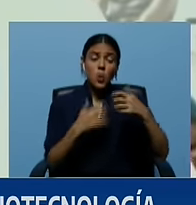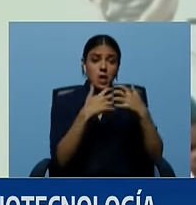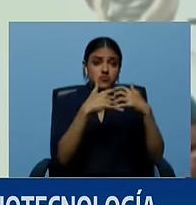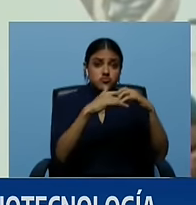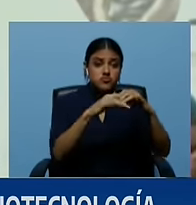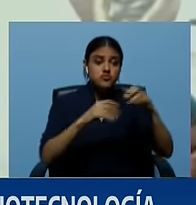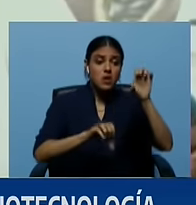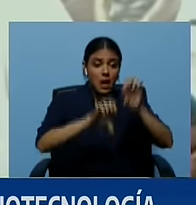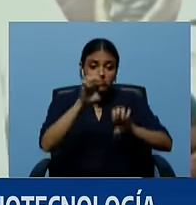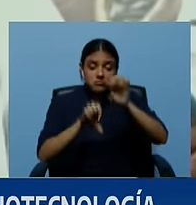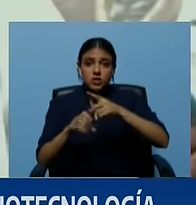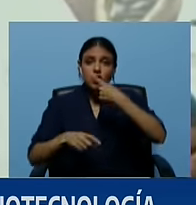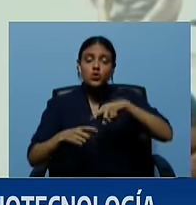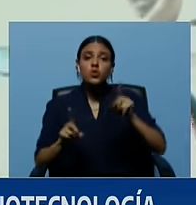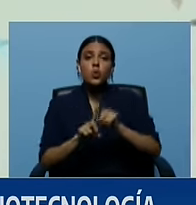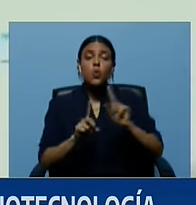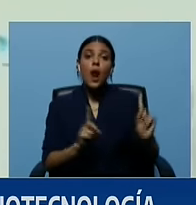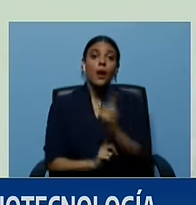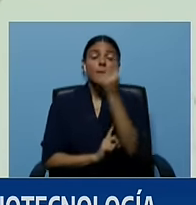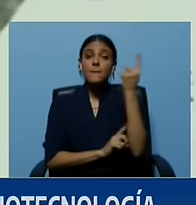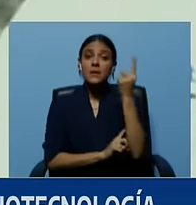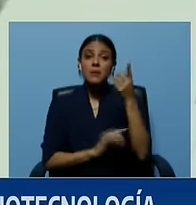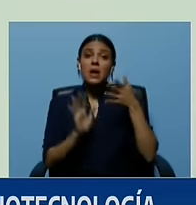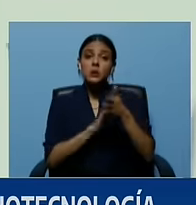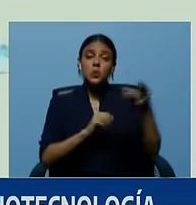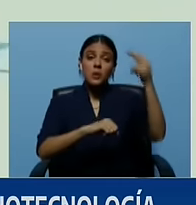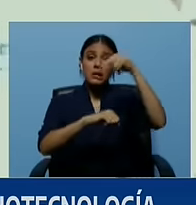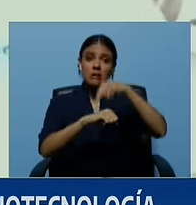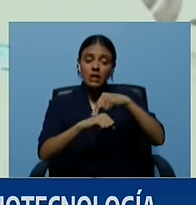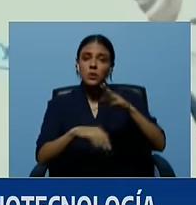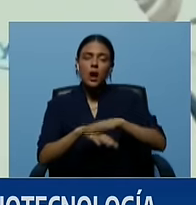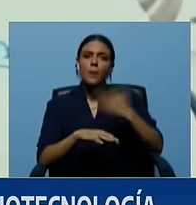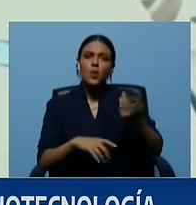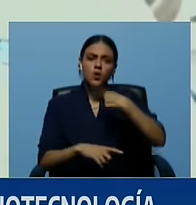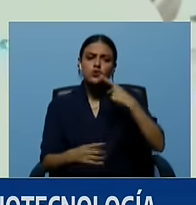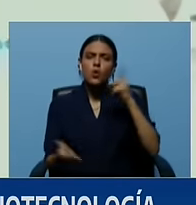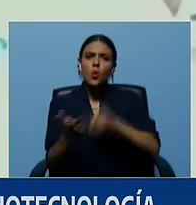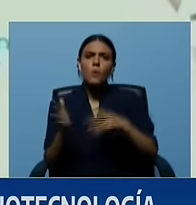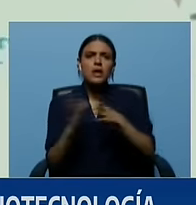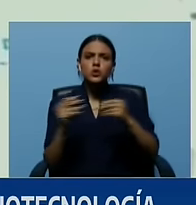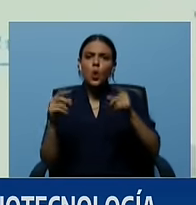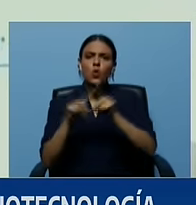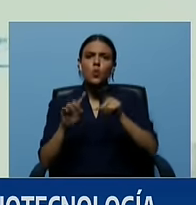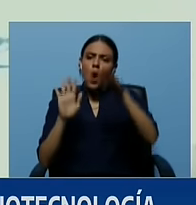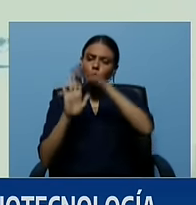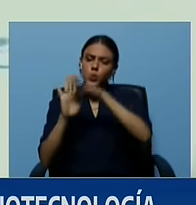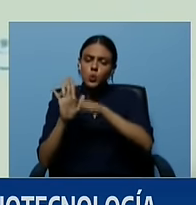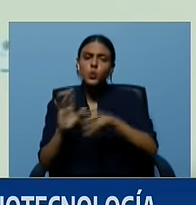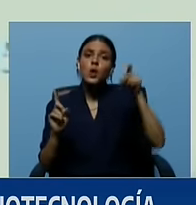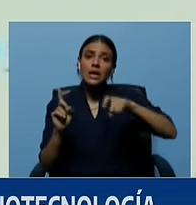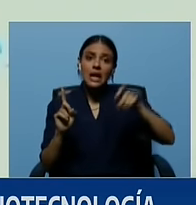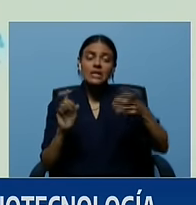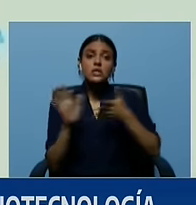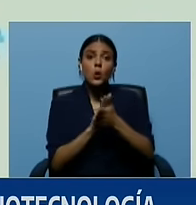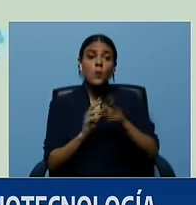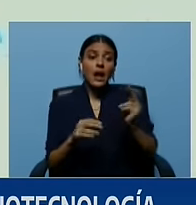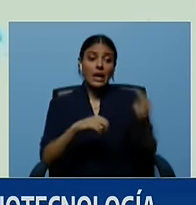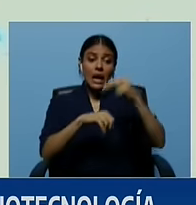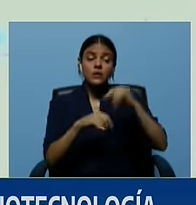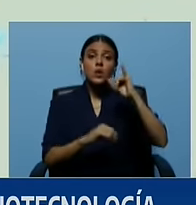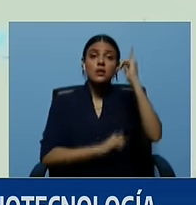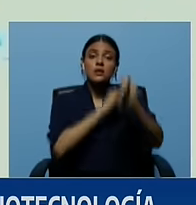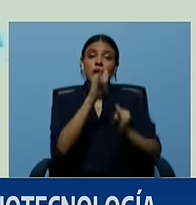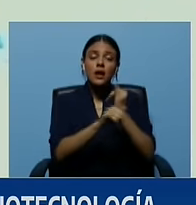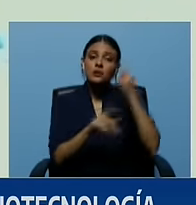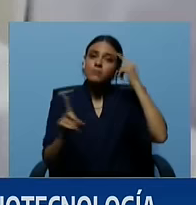es único en su tipo a nivel nacional, cumple con todos los con todas las regulaciones nacionales e internacionales